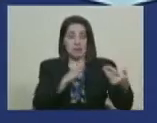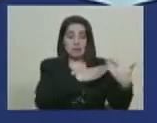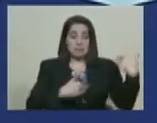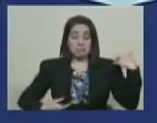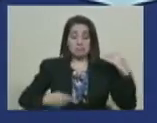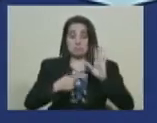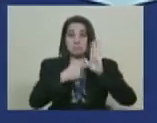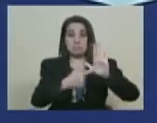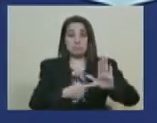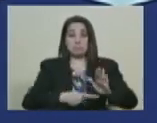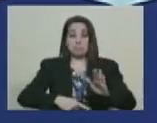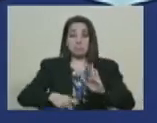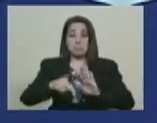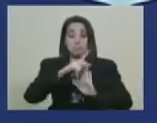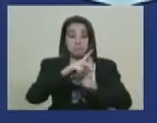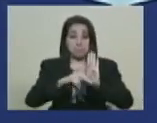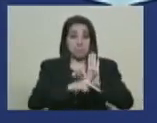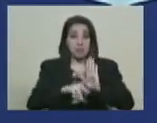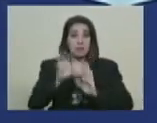patria